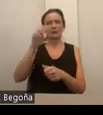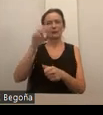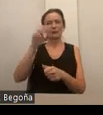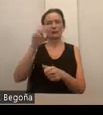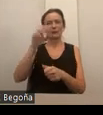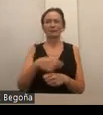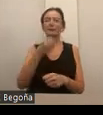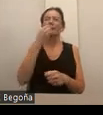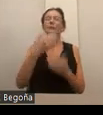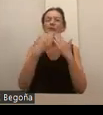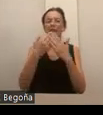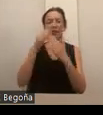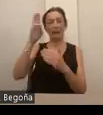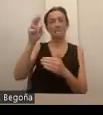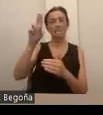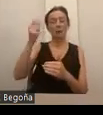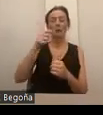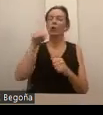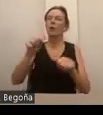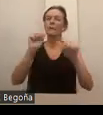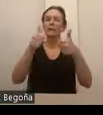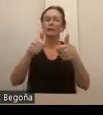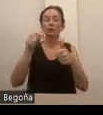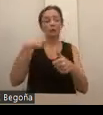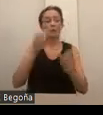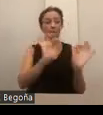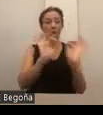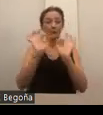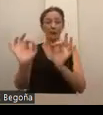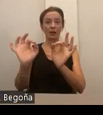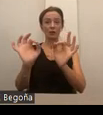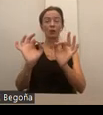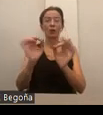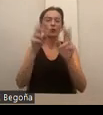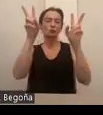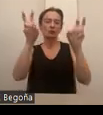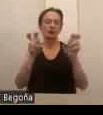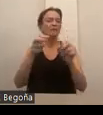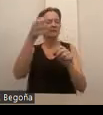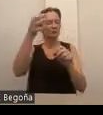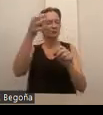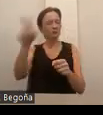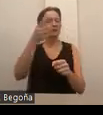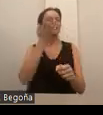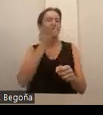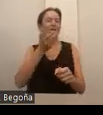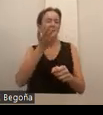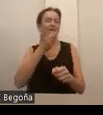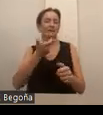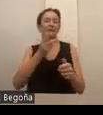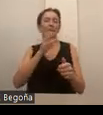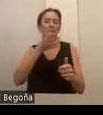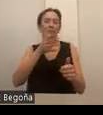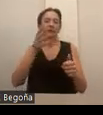Gracias, Paula. Bueno, hoy para empezar os he preparado un tema que seguramente lo conocéis porque yo creo que lo